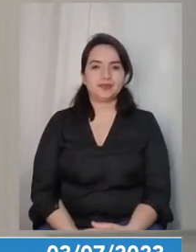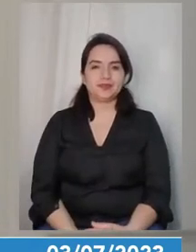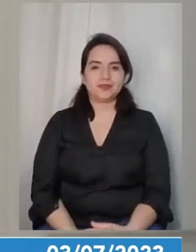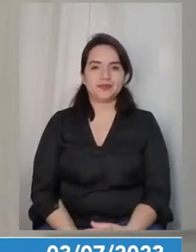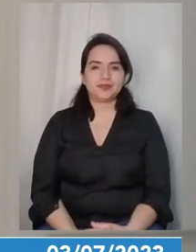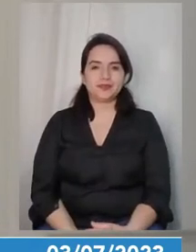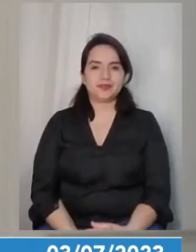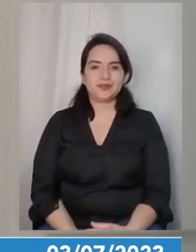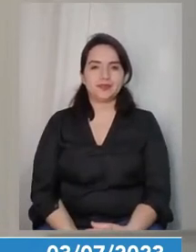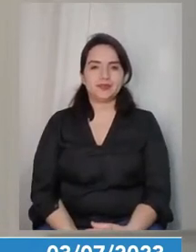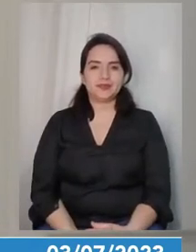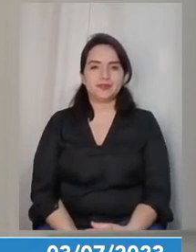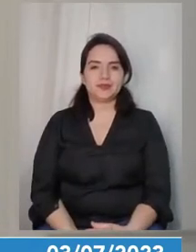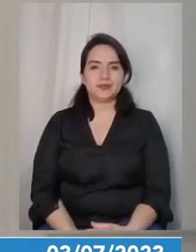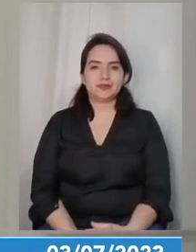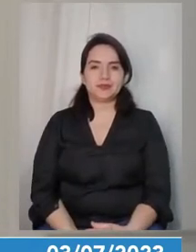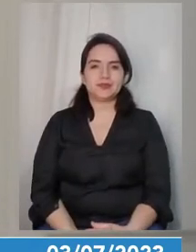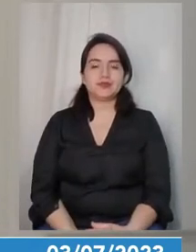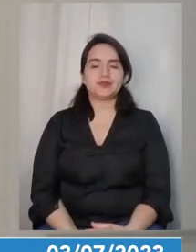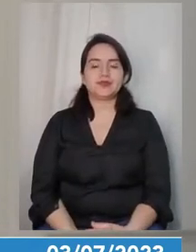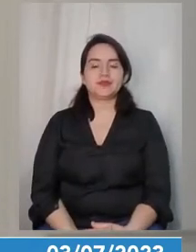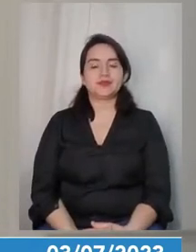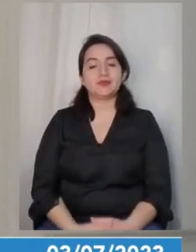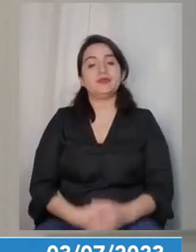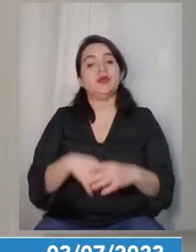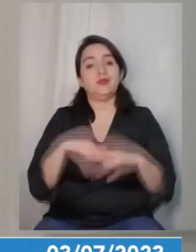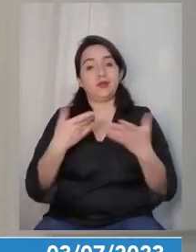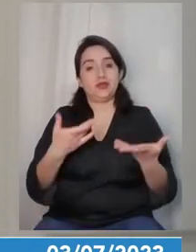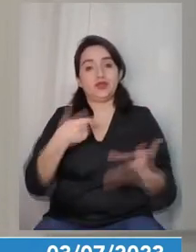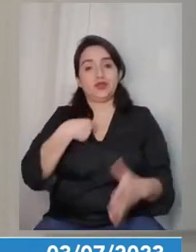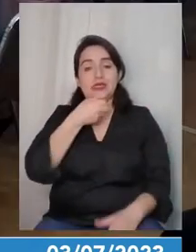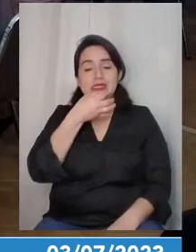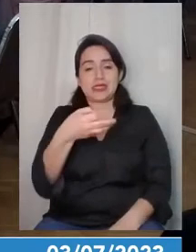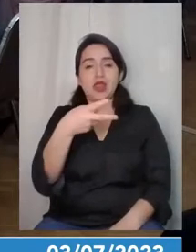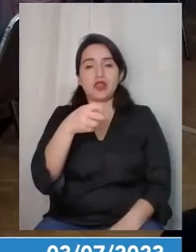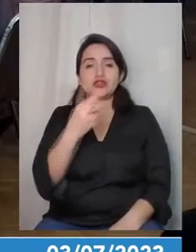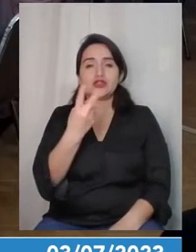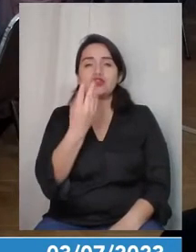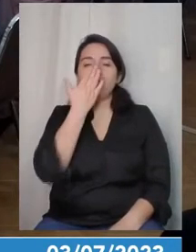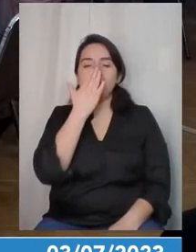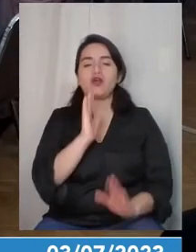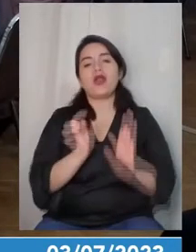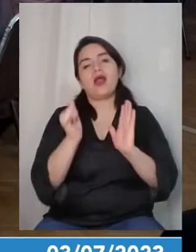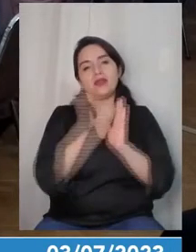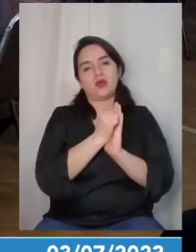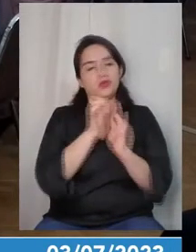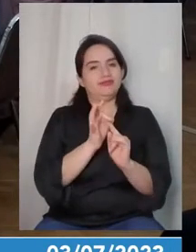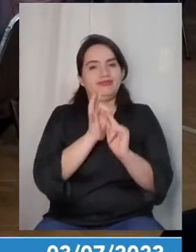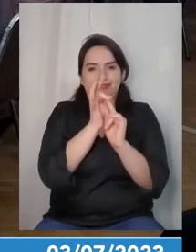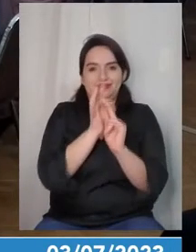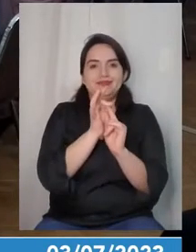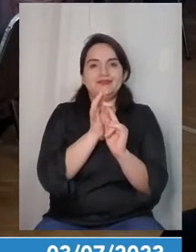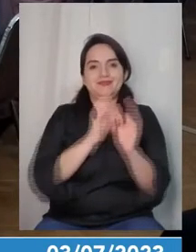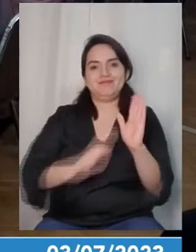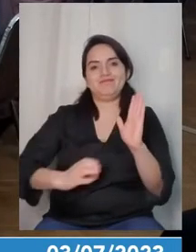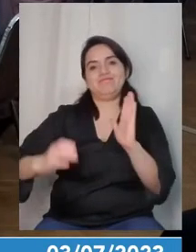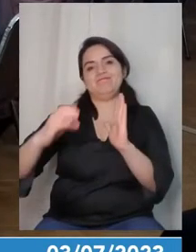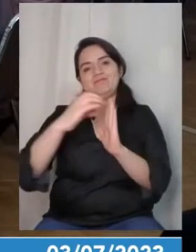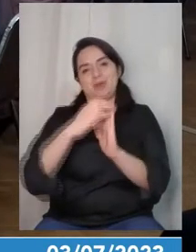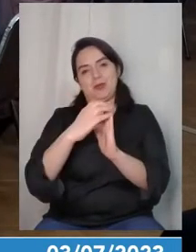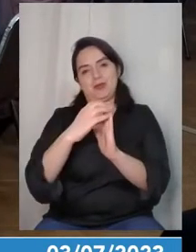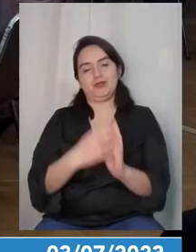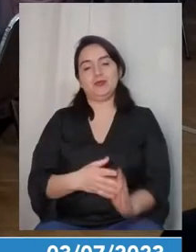Entonces, por eso que decía que el 202 me parece como mejor artículo para encabezar este capítulo, porque el 202